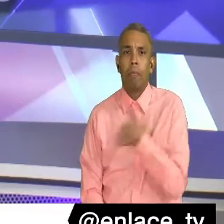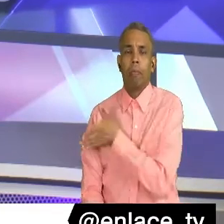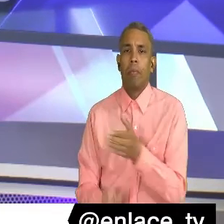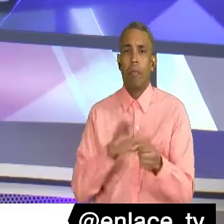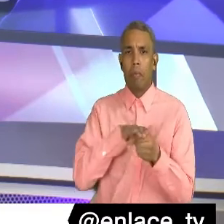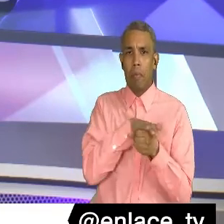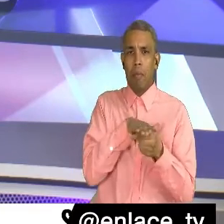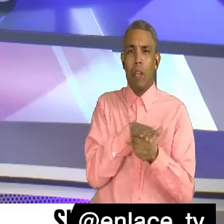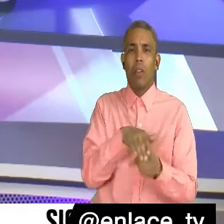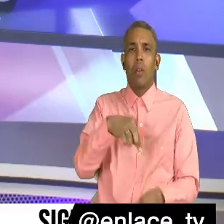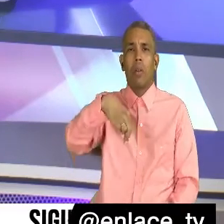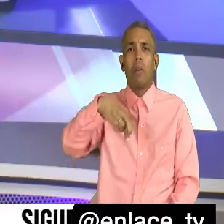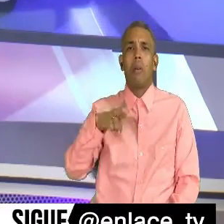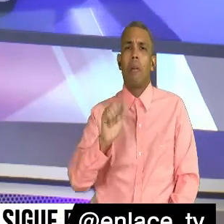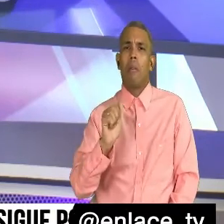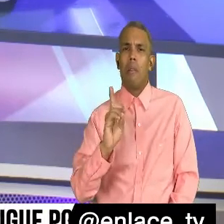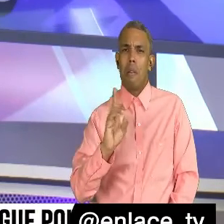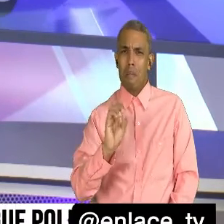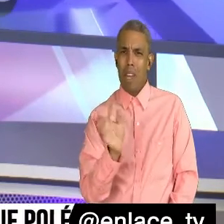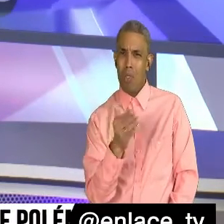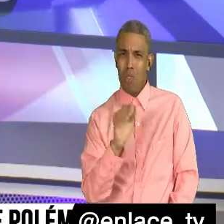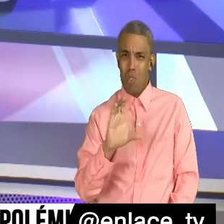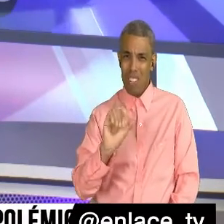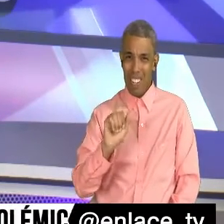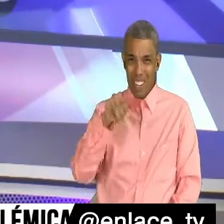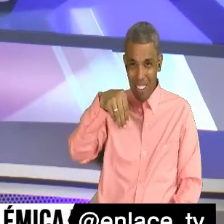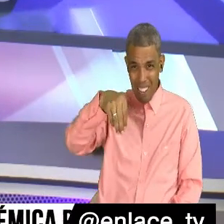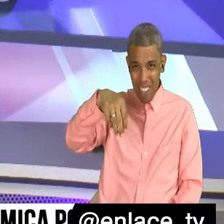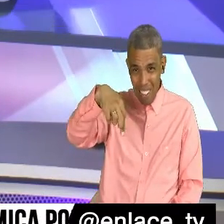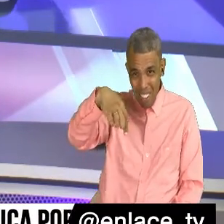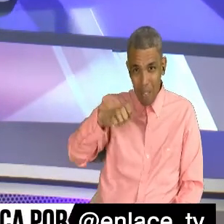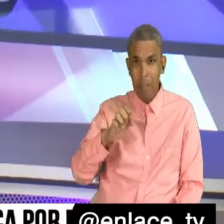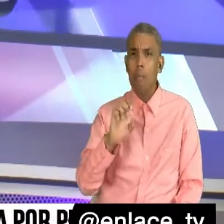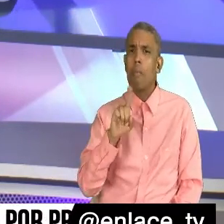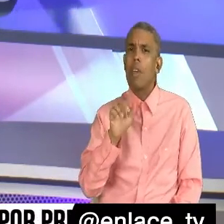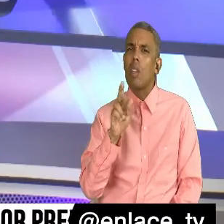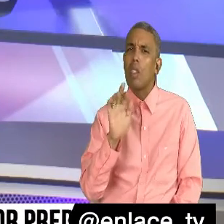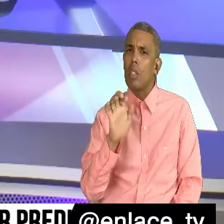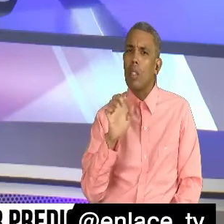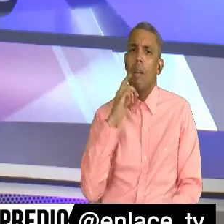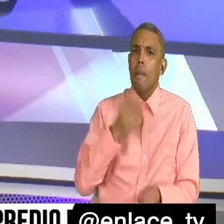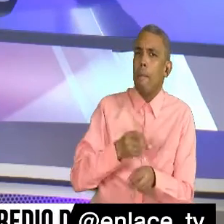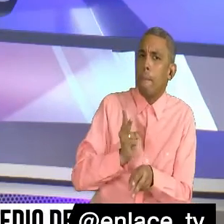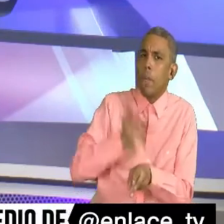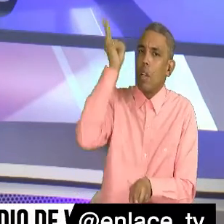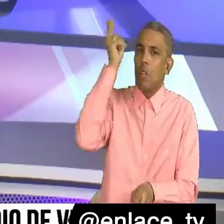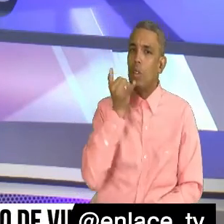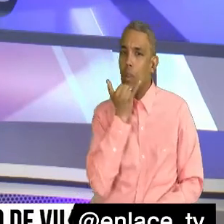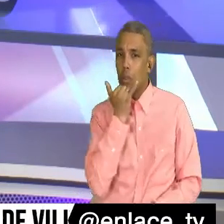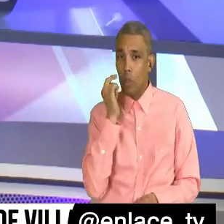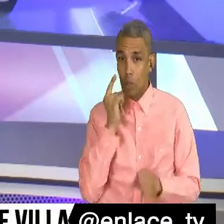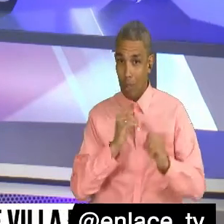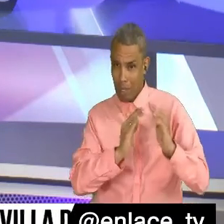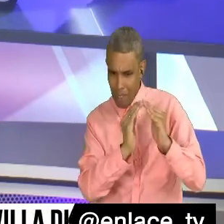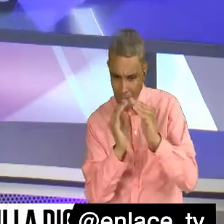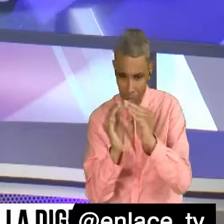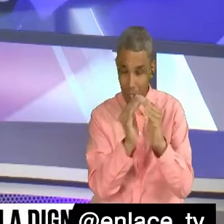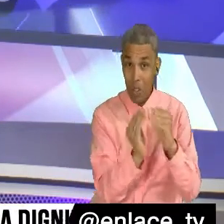una pesada máquina se ha convertido en un auténtico peligro por el terreno erosionado en donde se encuentra. 4 viviendas de un sector